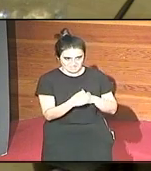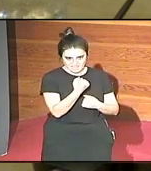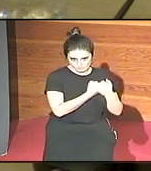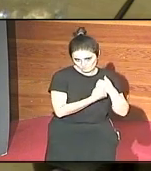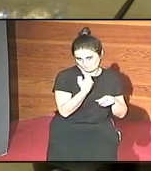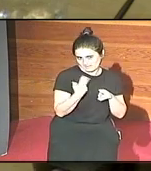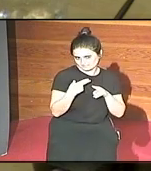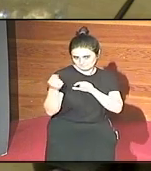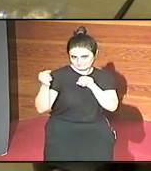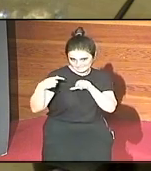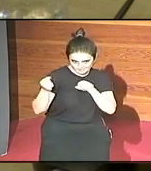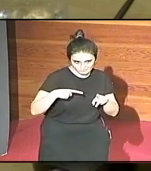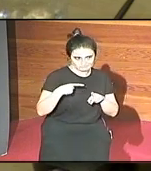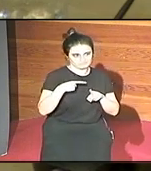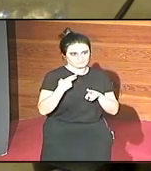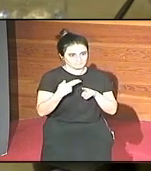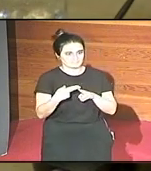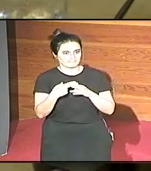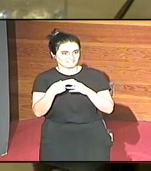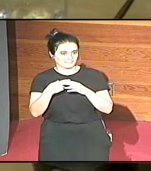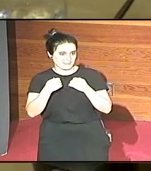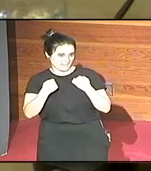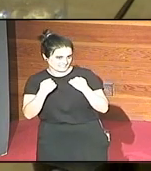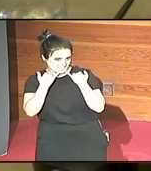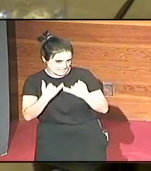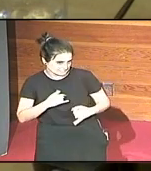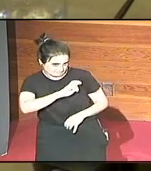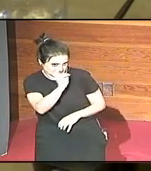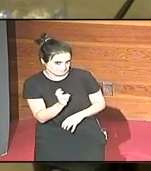políticas energéticas, completamente